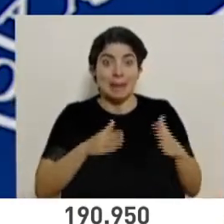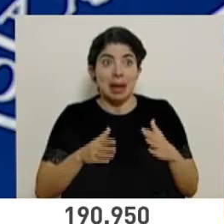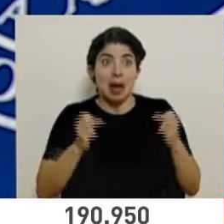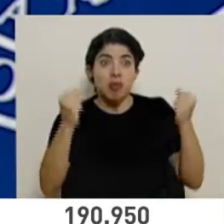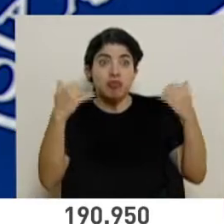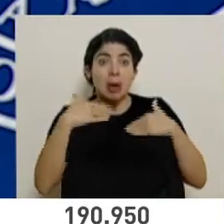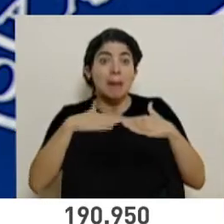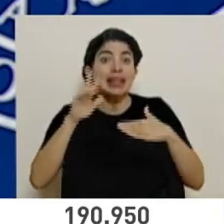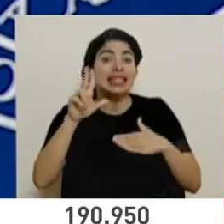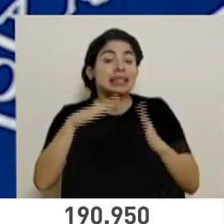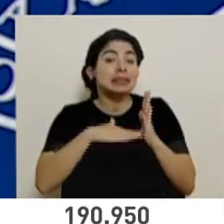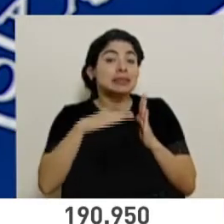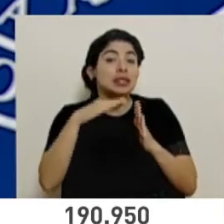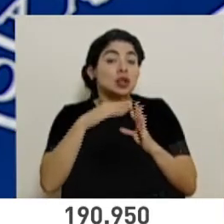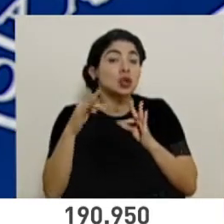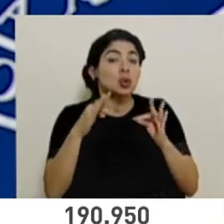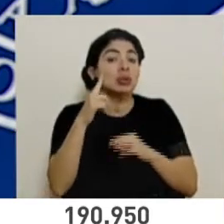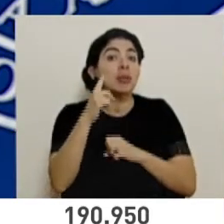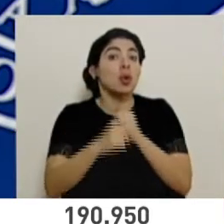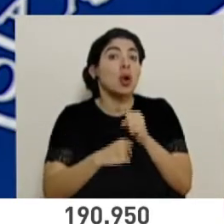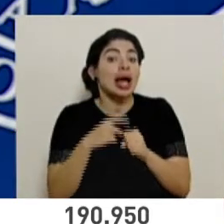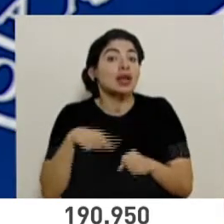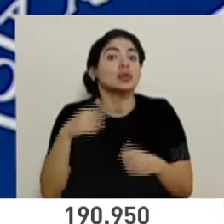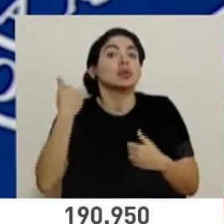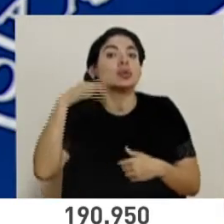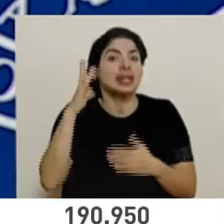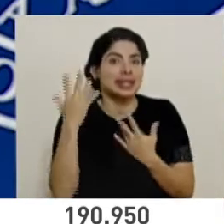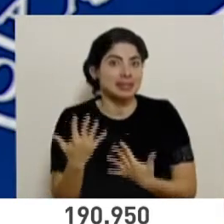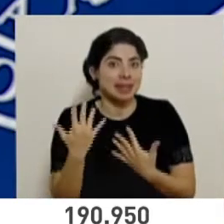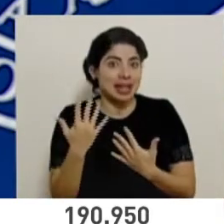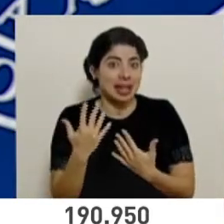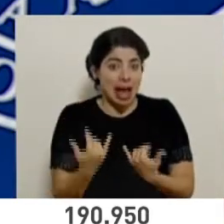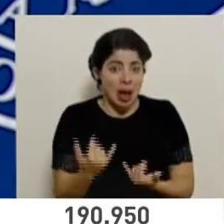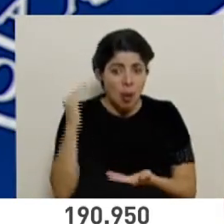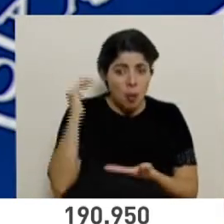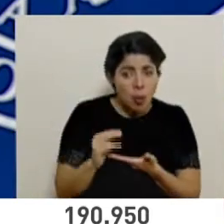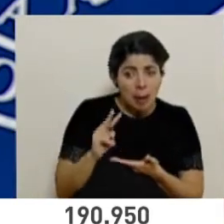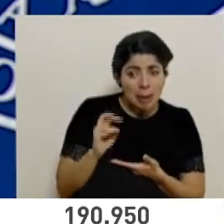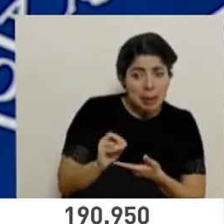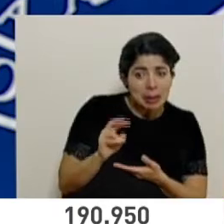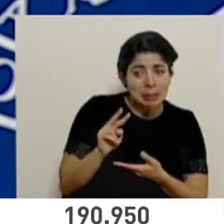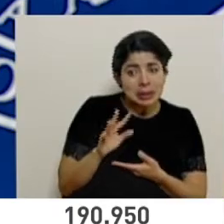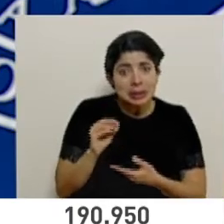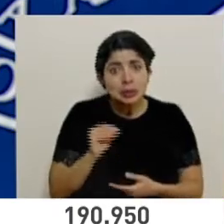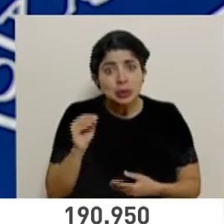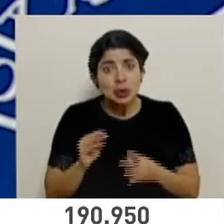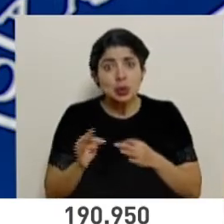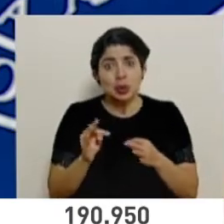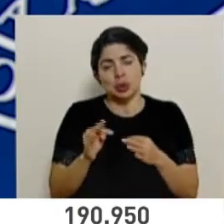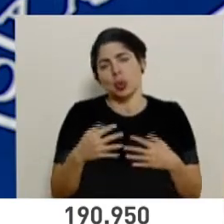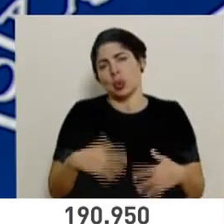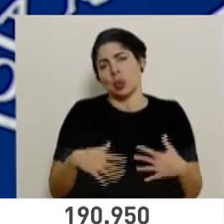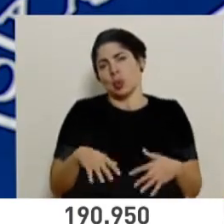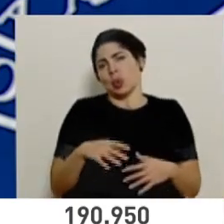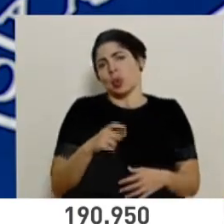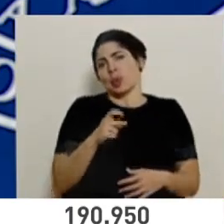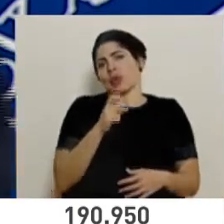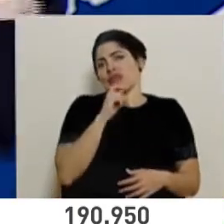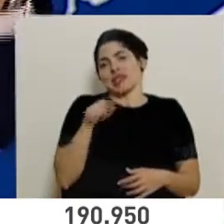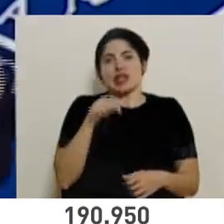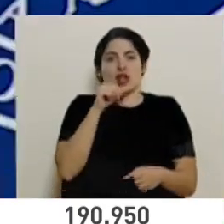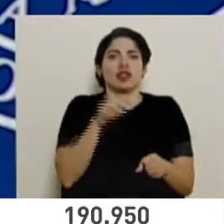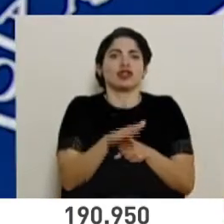más de 3,5 millones de turistas al año, un 25% de los turistas difícilmente alcanza